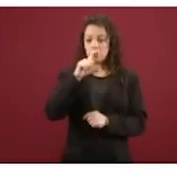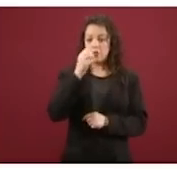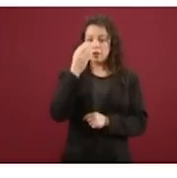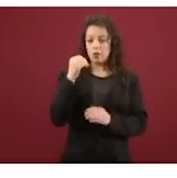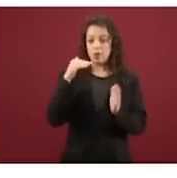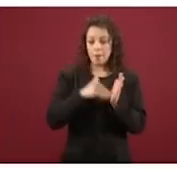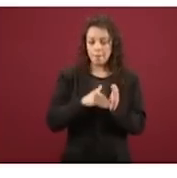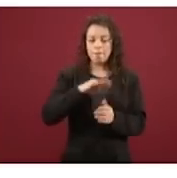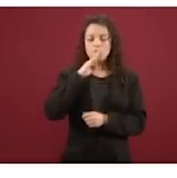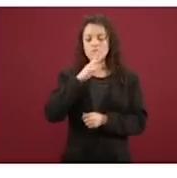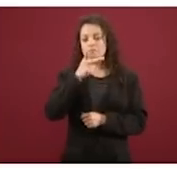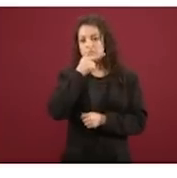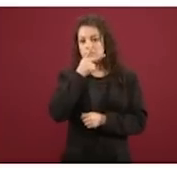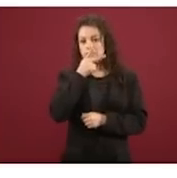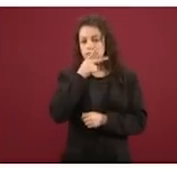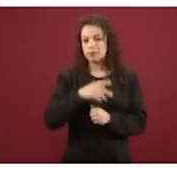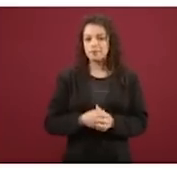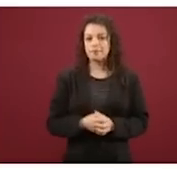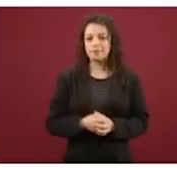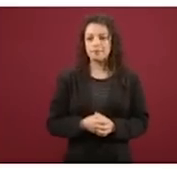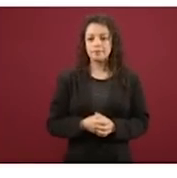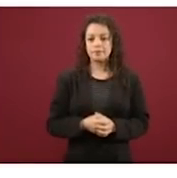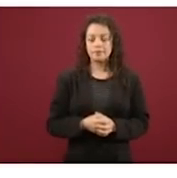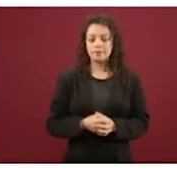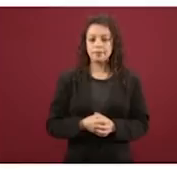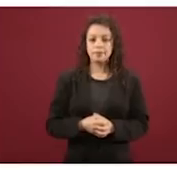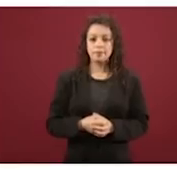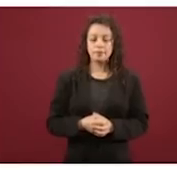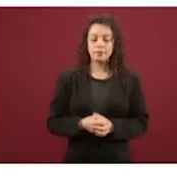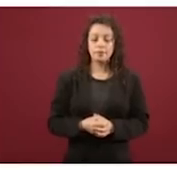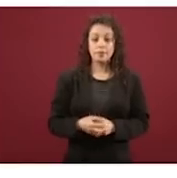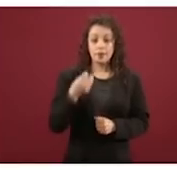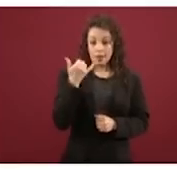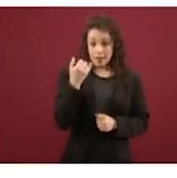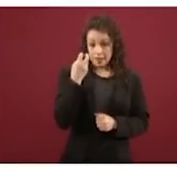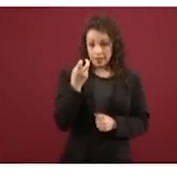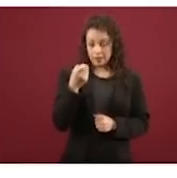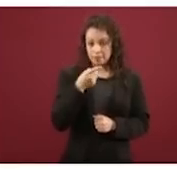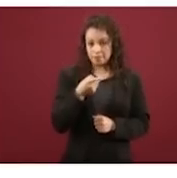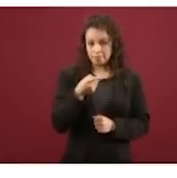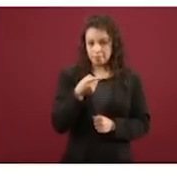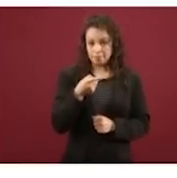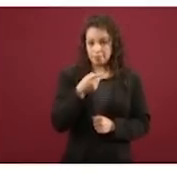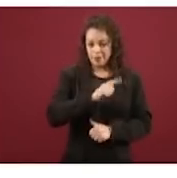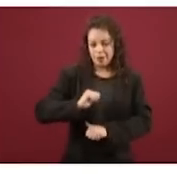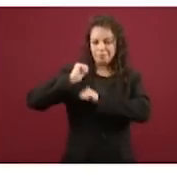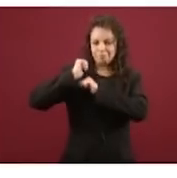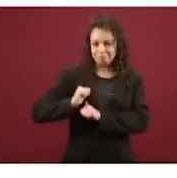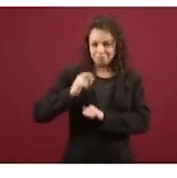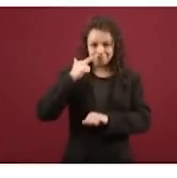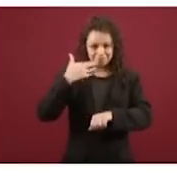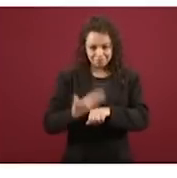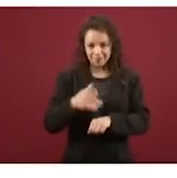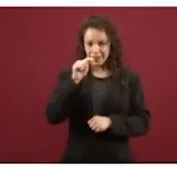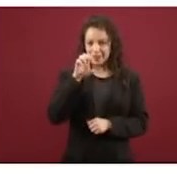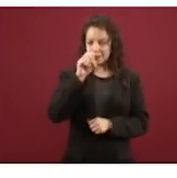y padres de familia, y cabe destacar que precisamente el cargo, ahora le vamos a llamar ya el cargo de tesorera, se